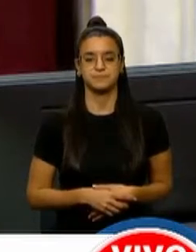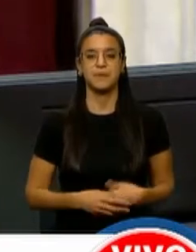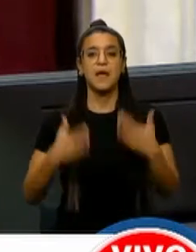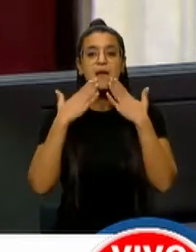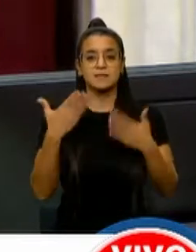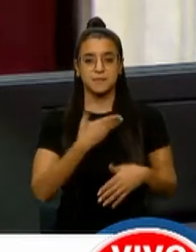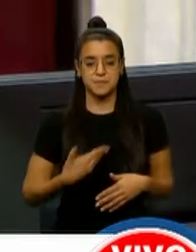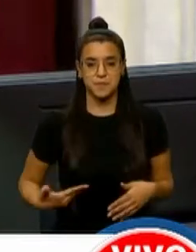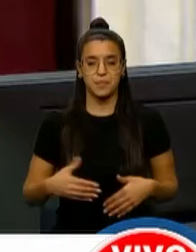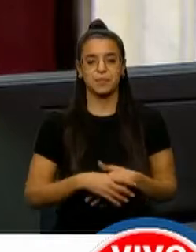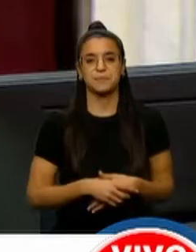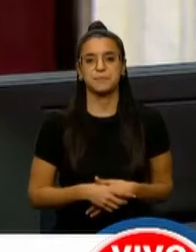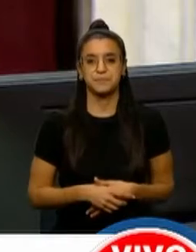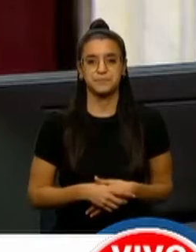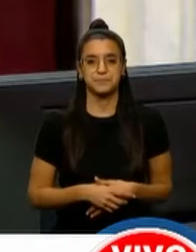Gracias, señor presidente.